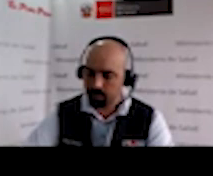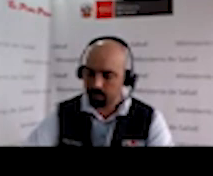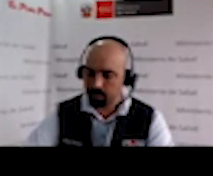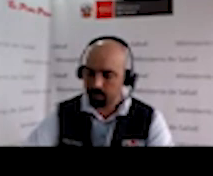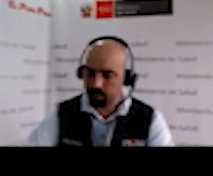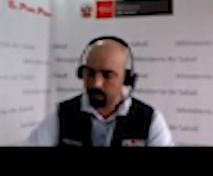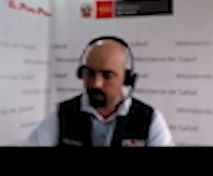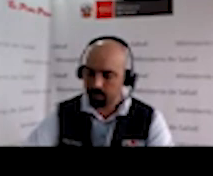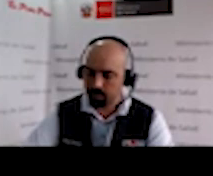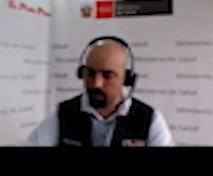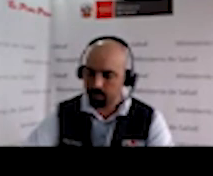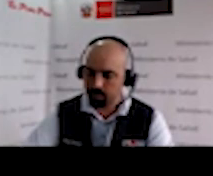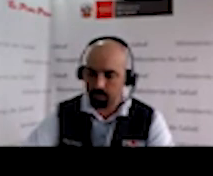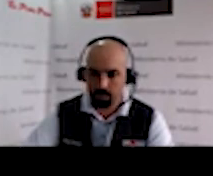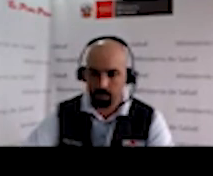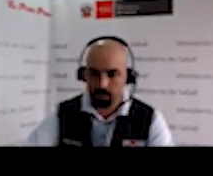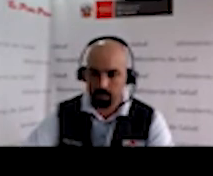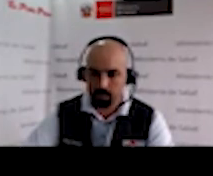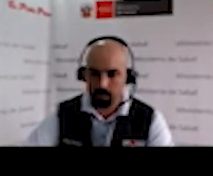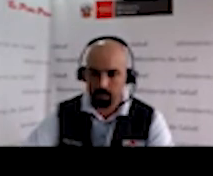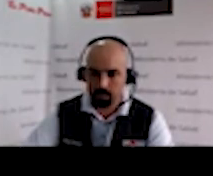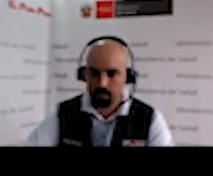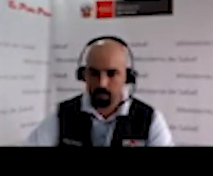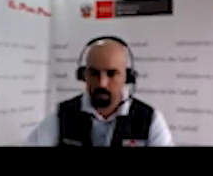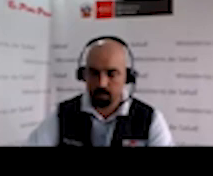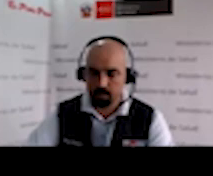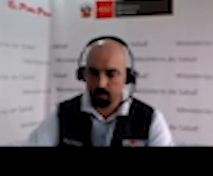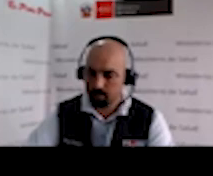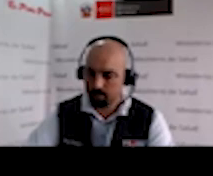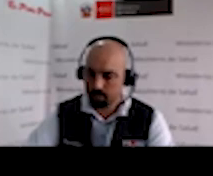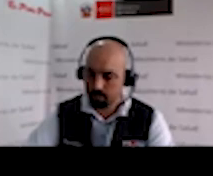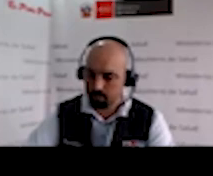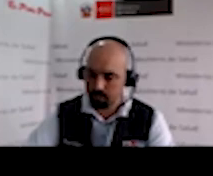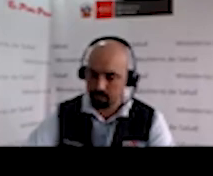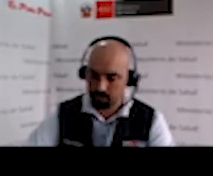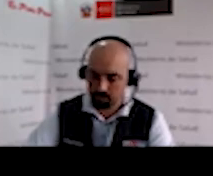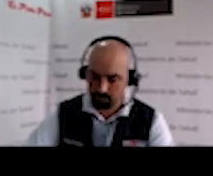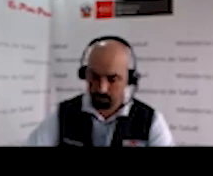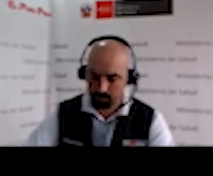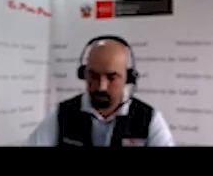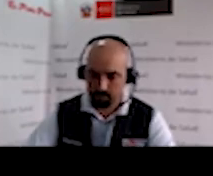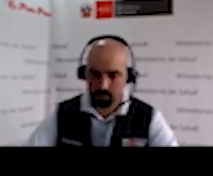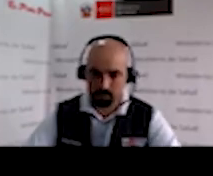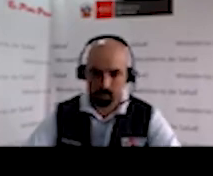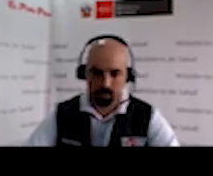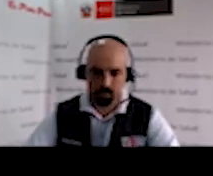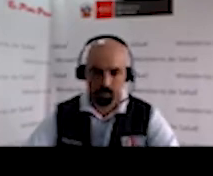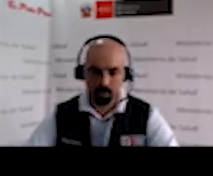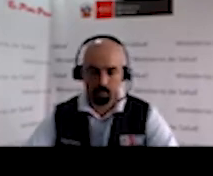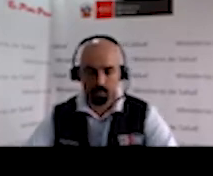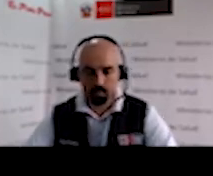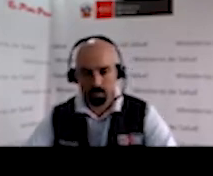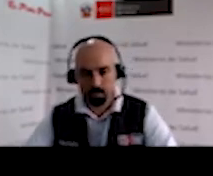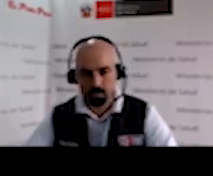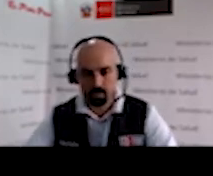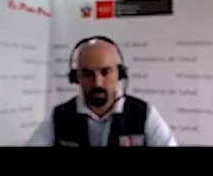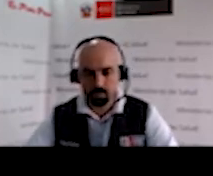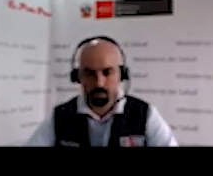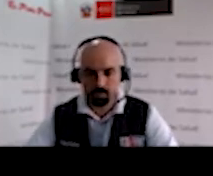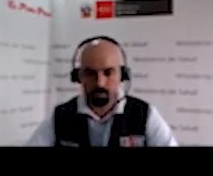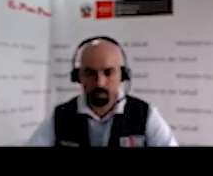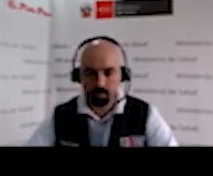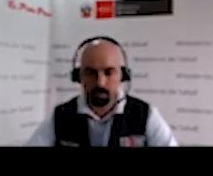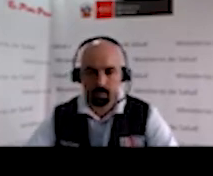que se va a la bradicardia o generalmente son dos grupos, o puede irse a la bradicardia o puede irse a